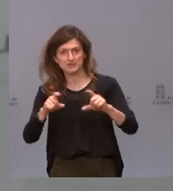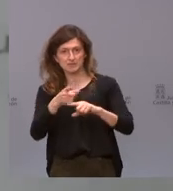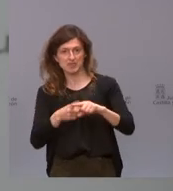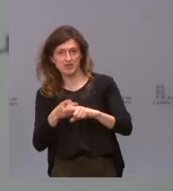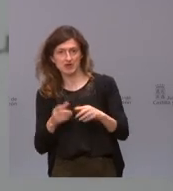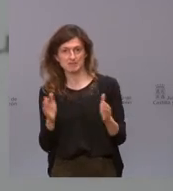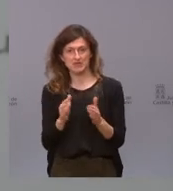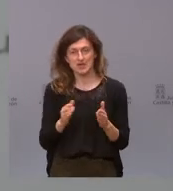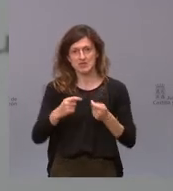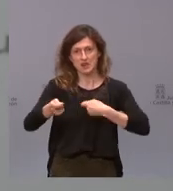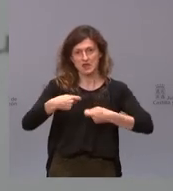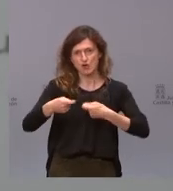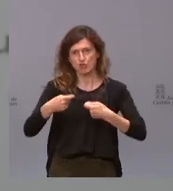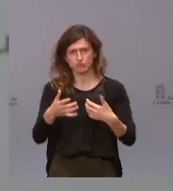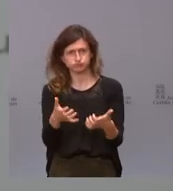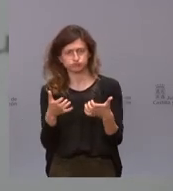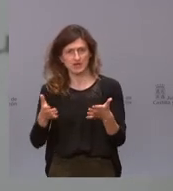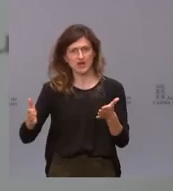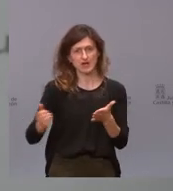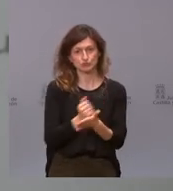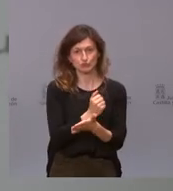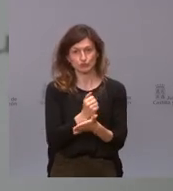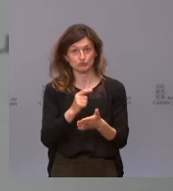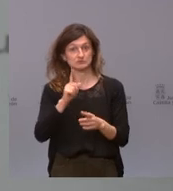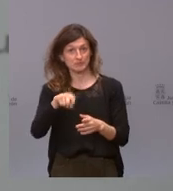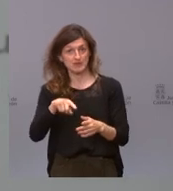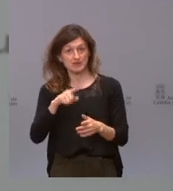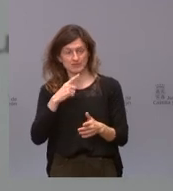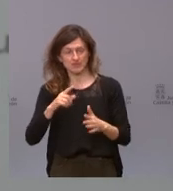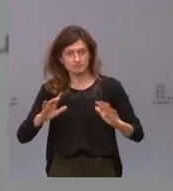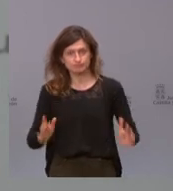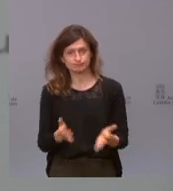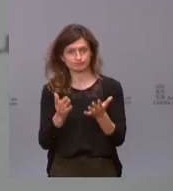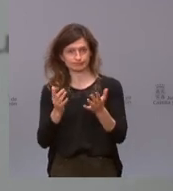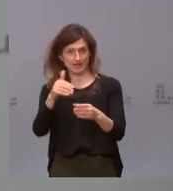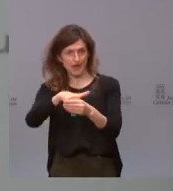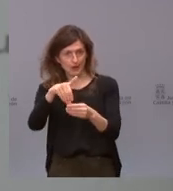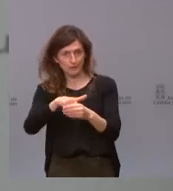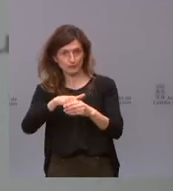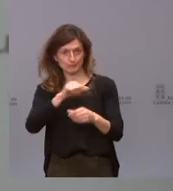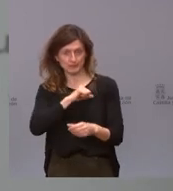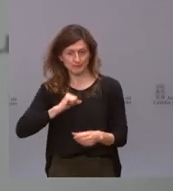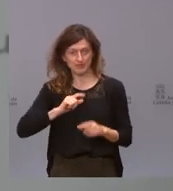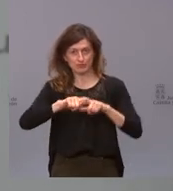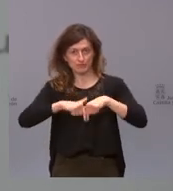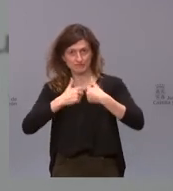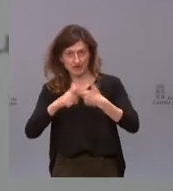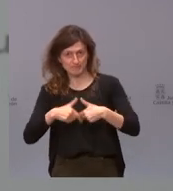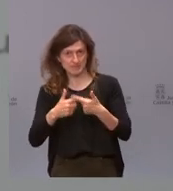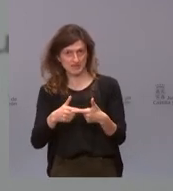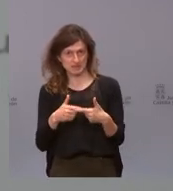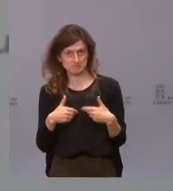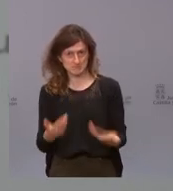los negocios va a incentivar una vez más vuelvo a insistir el ahorro privado el ahorro familiar y eso va a